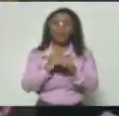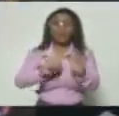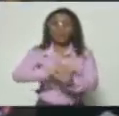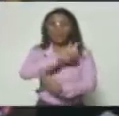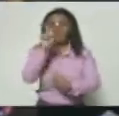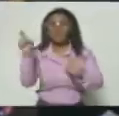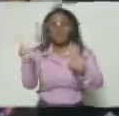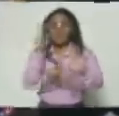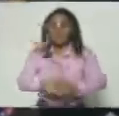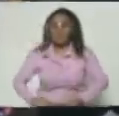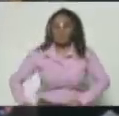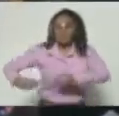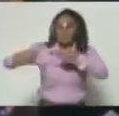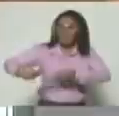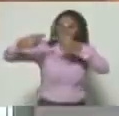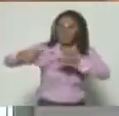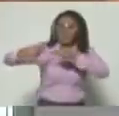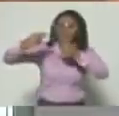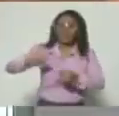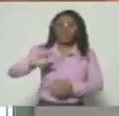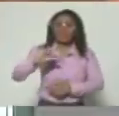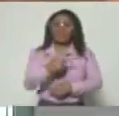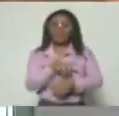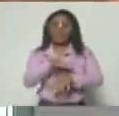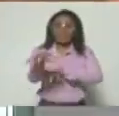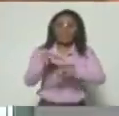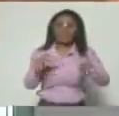completamente enfrentado, dividido,